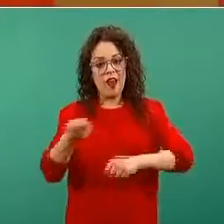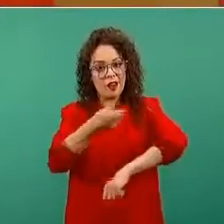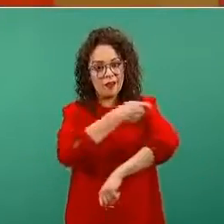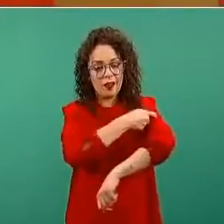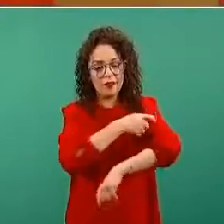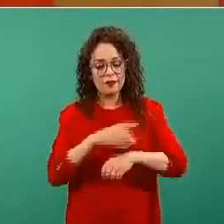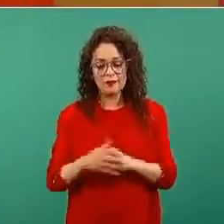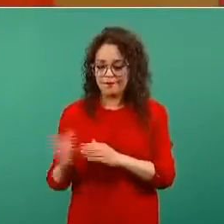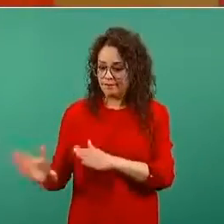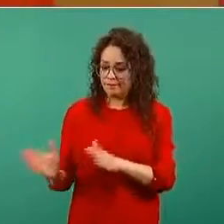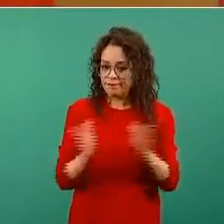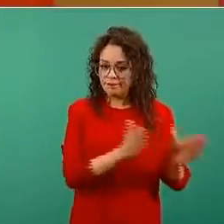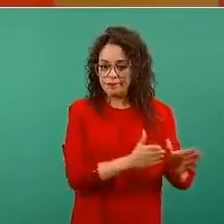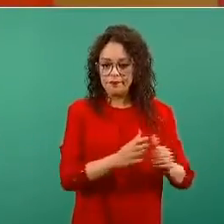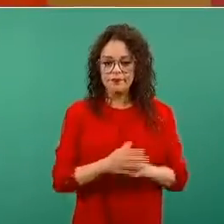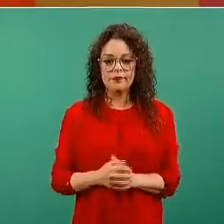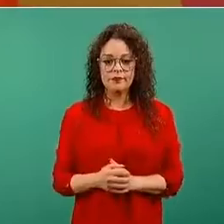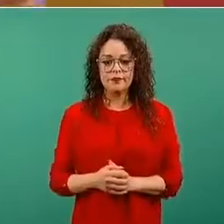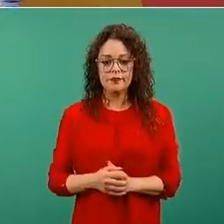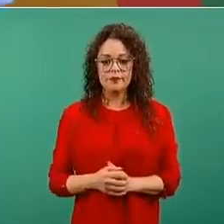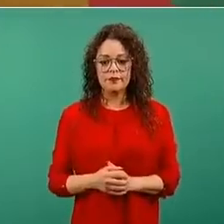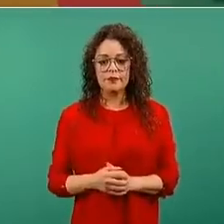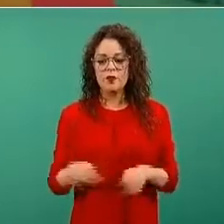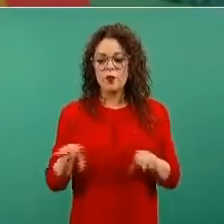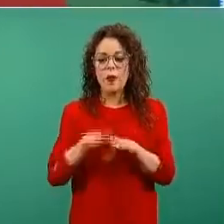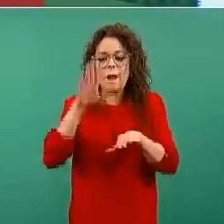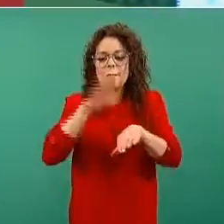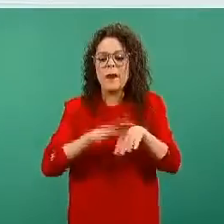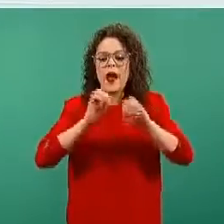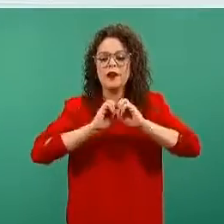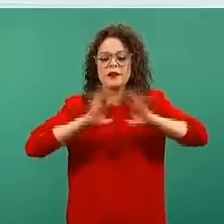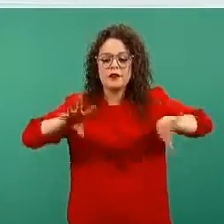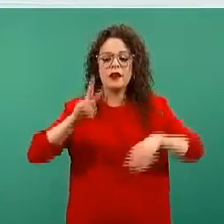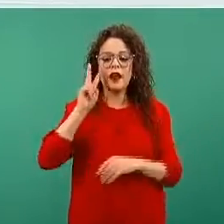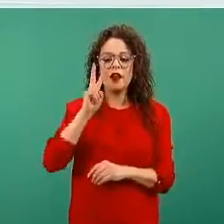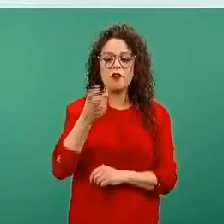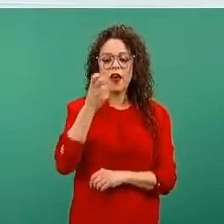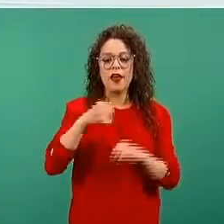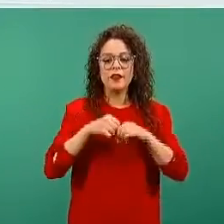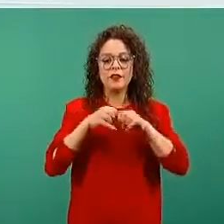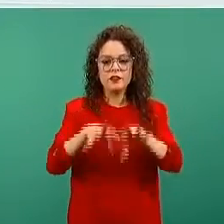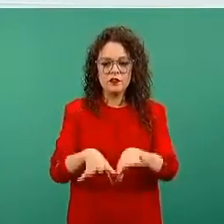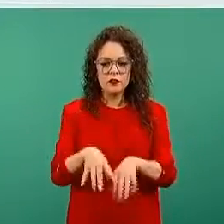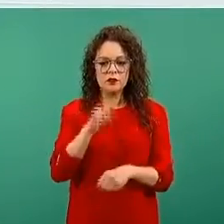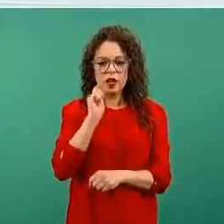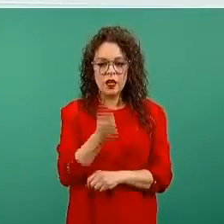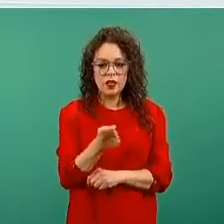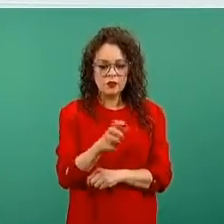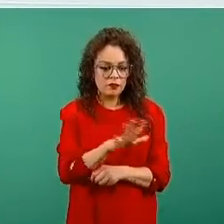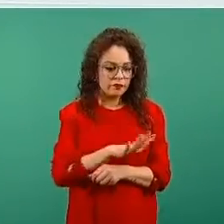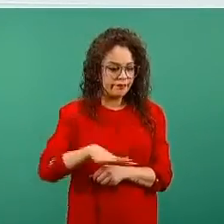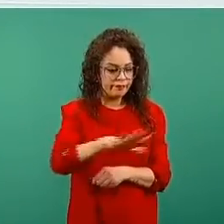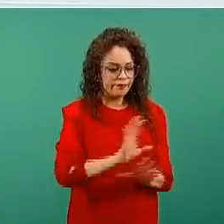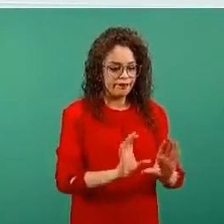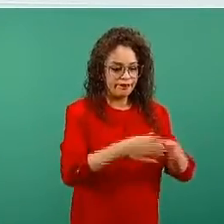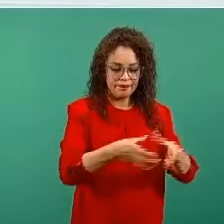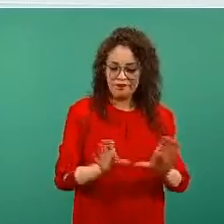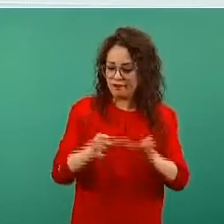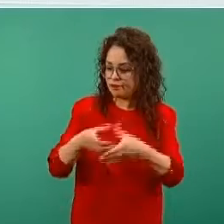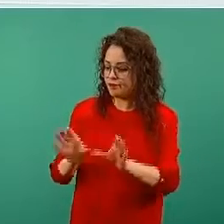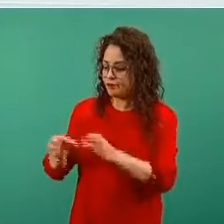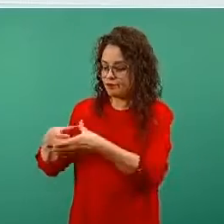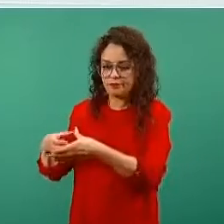que se desglosa para una identificación más clara en estas subpoblaciones. Para quien nos ve por primera vez,